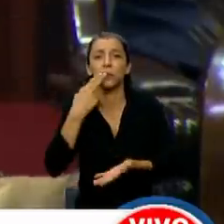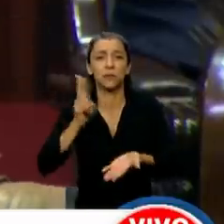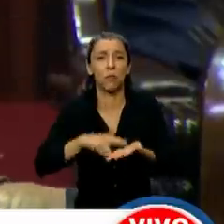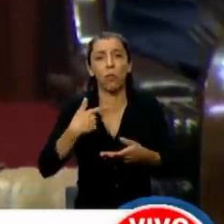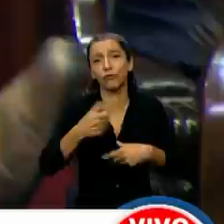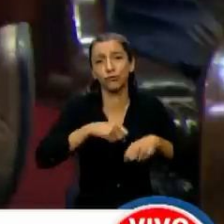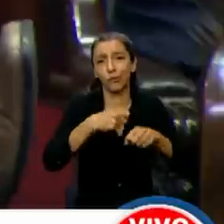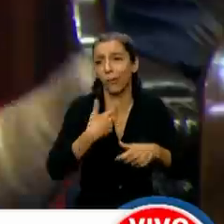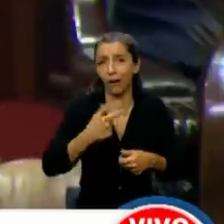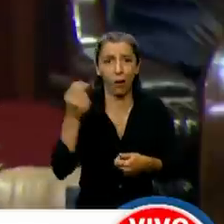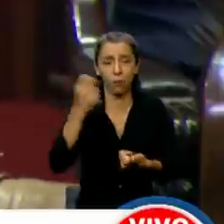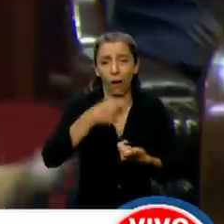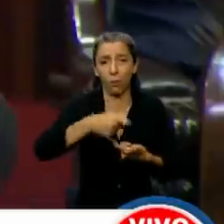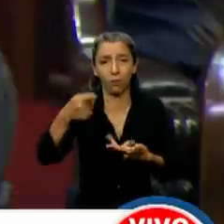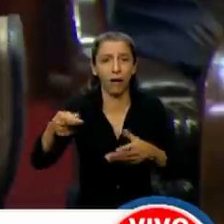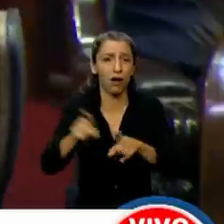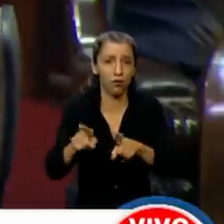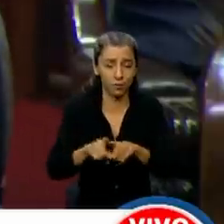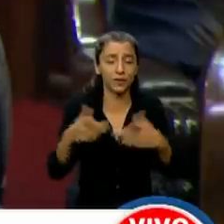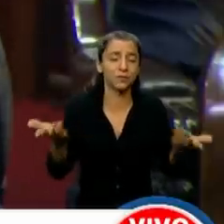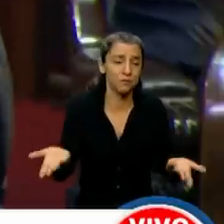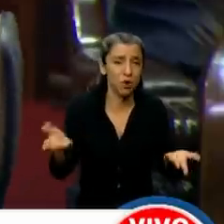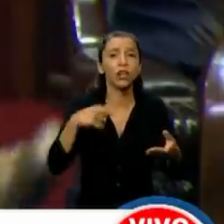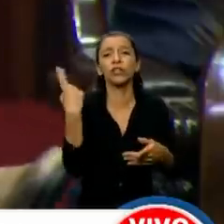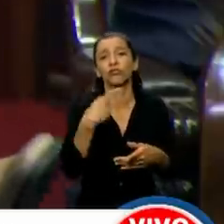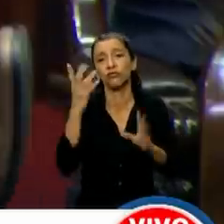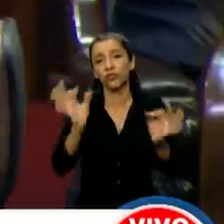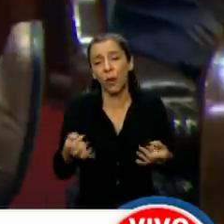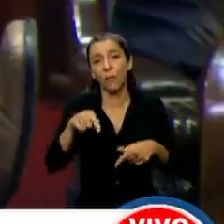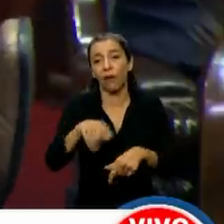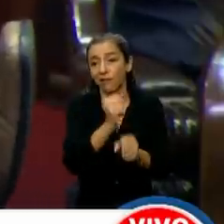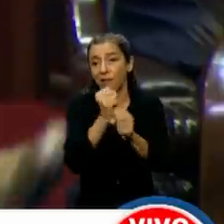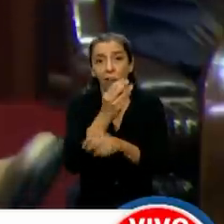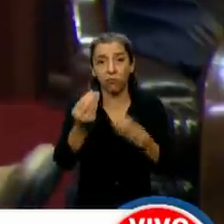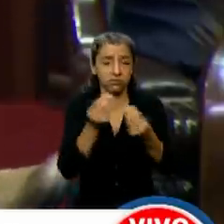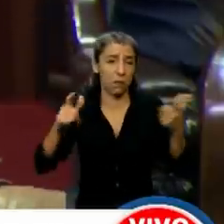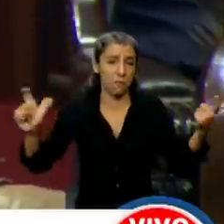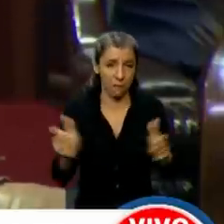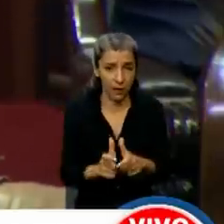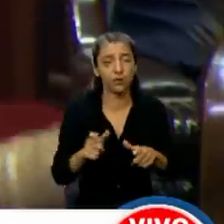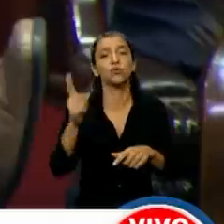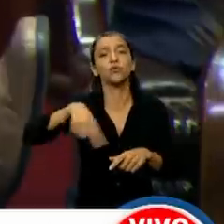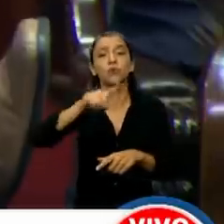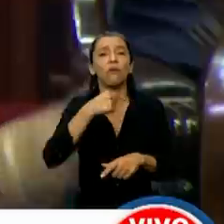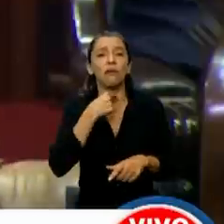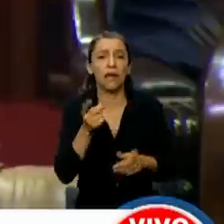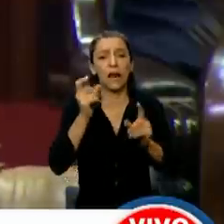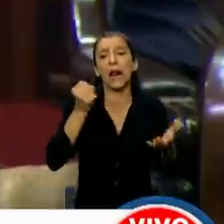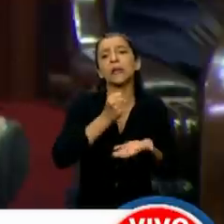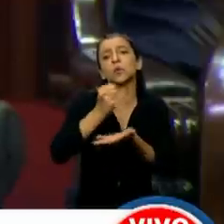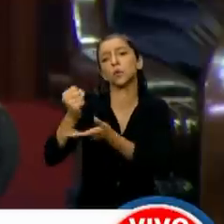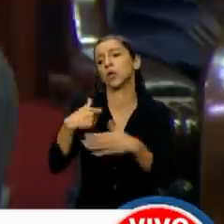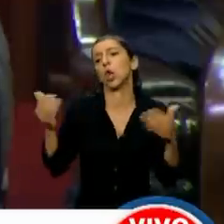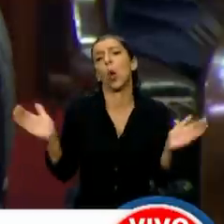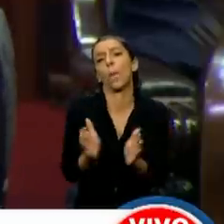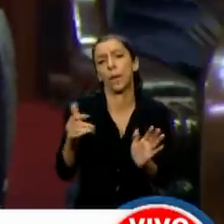que significan mayor desocupación de esos subsidios económicos que este año ustedes se proponen reducir que este año están